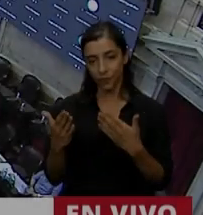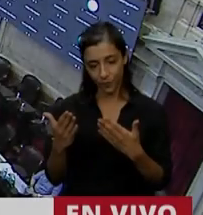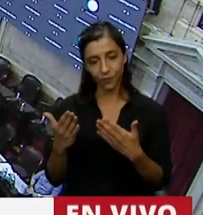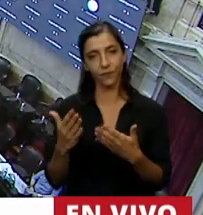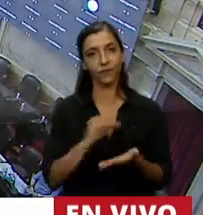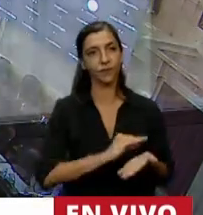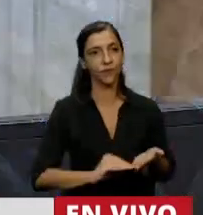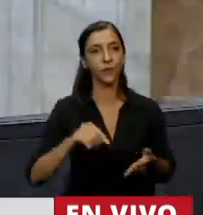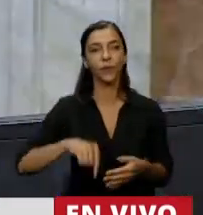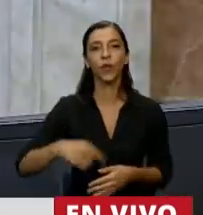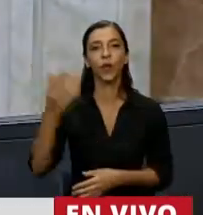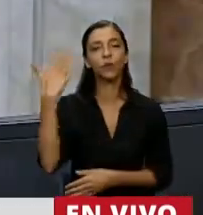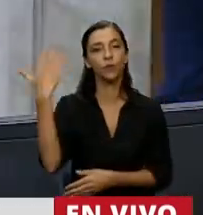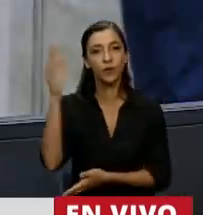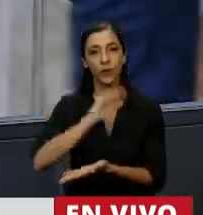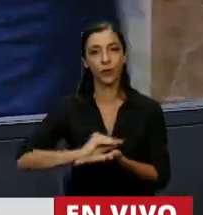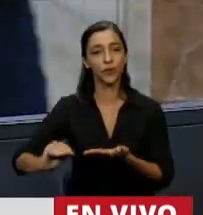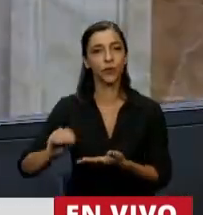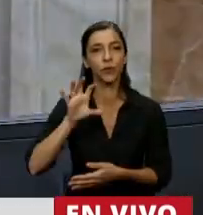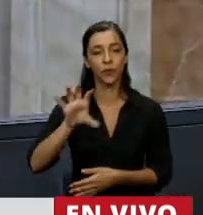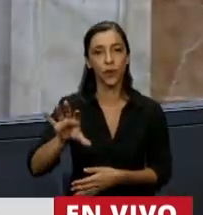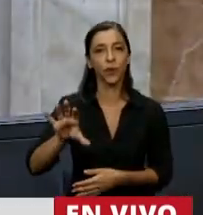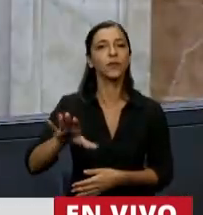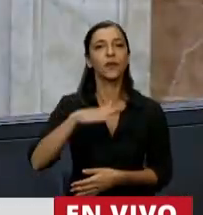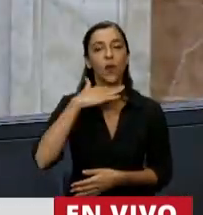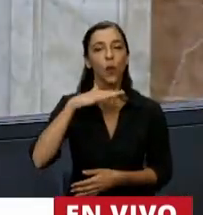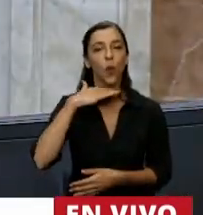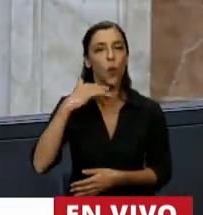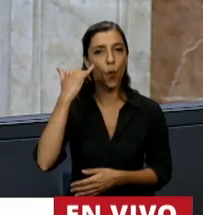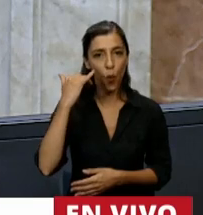En uso de la palabra, el diputado jujeño Jorge Rizzotti.